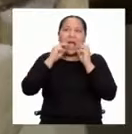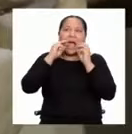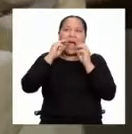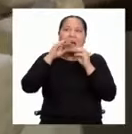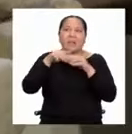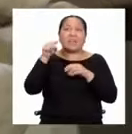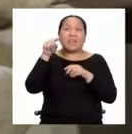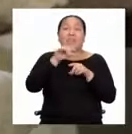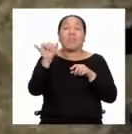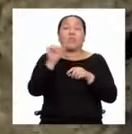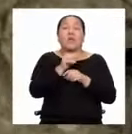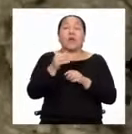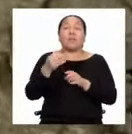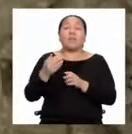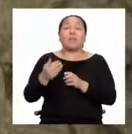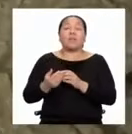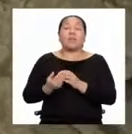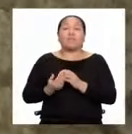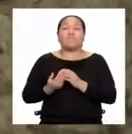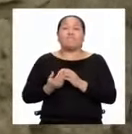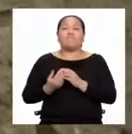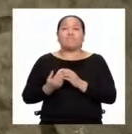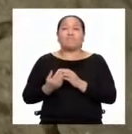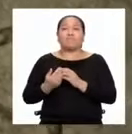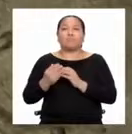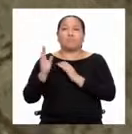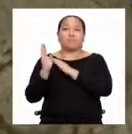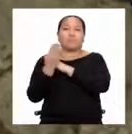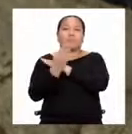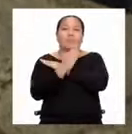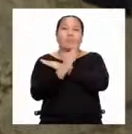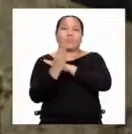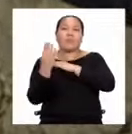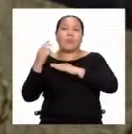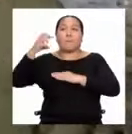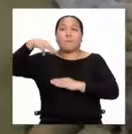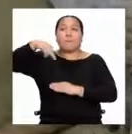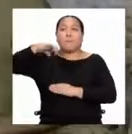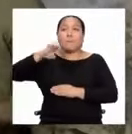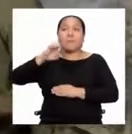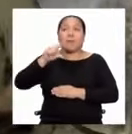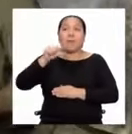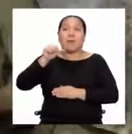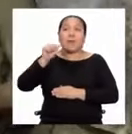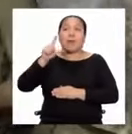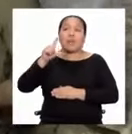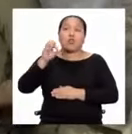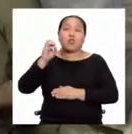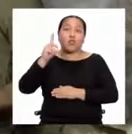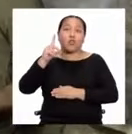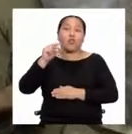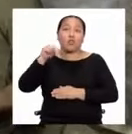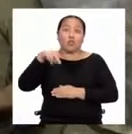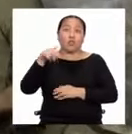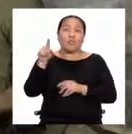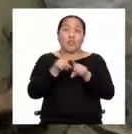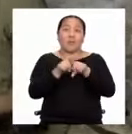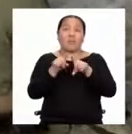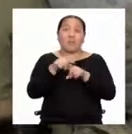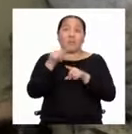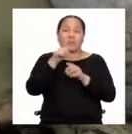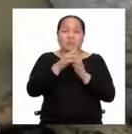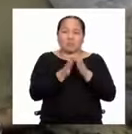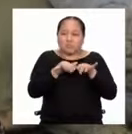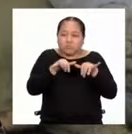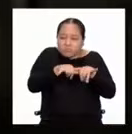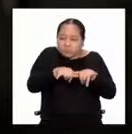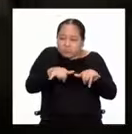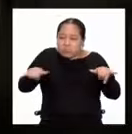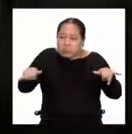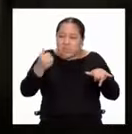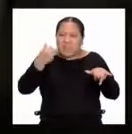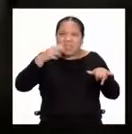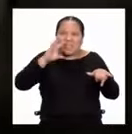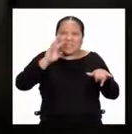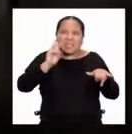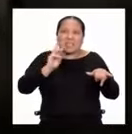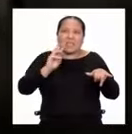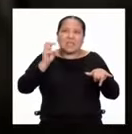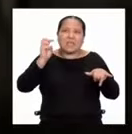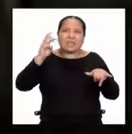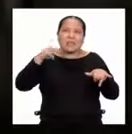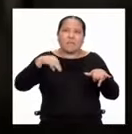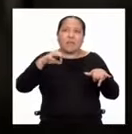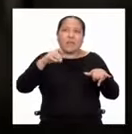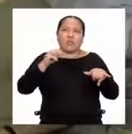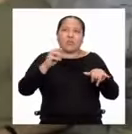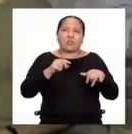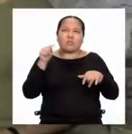Ok. este tiburón gigante que ha sido protagonista en películas Así de es. Hollywood. Es un animal que más o menos medía hasta 16 metros de longitud. ¿Y por qué es que estos